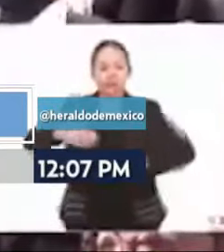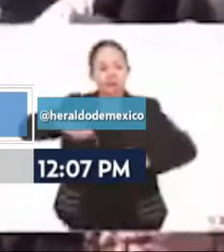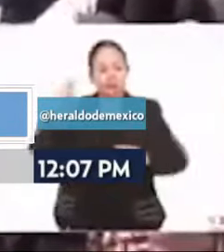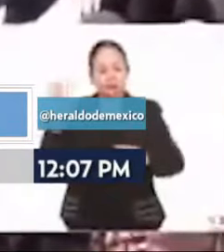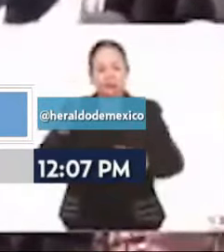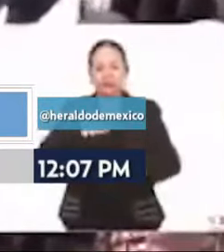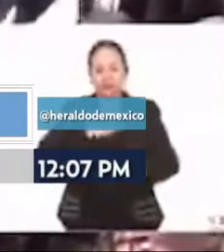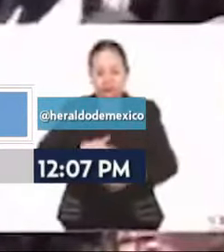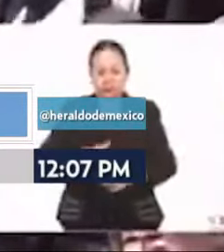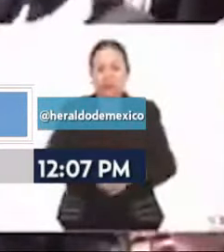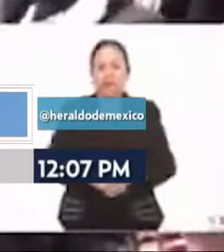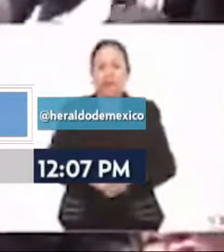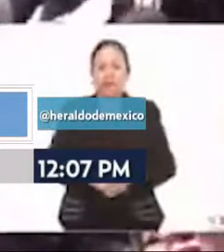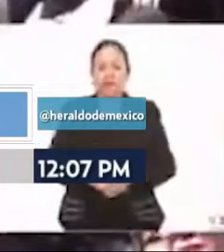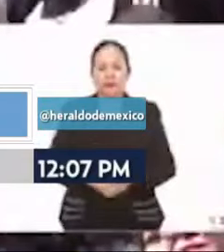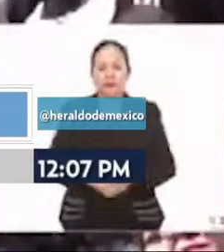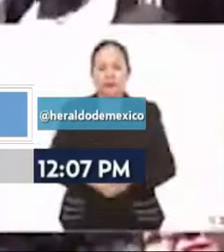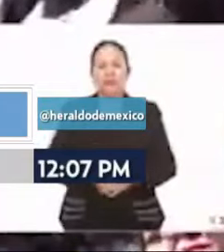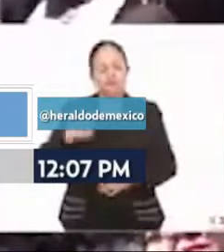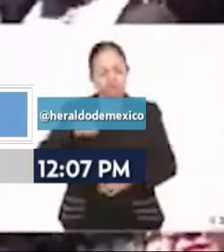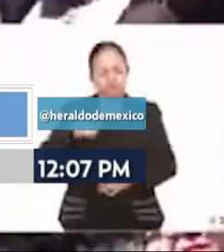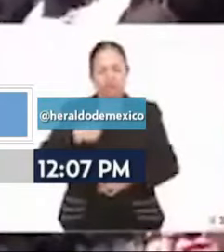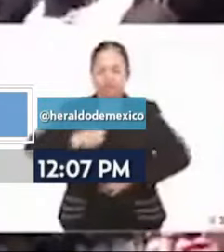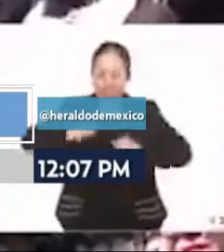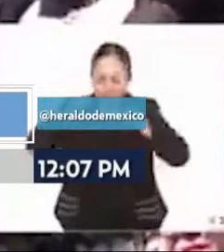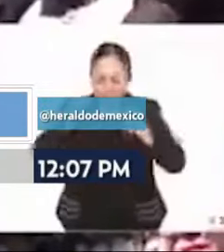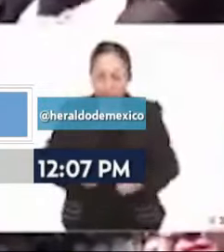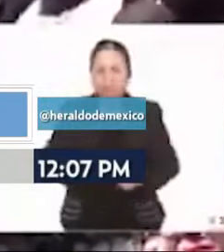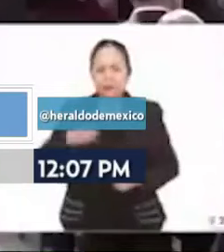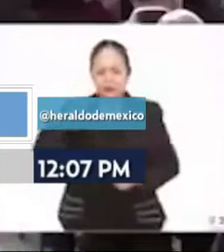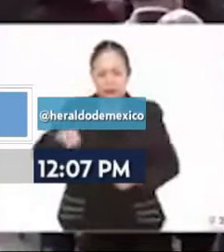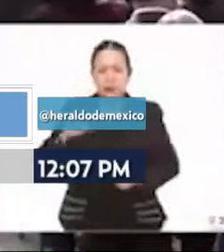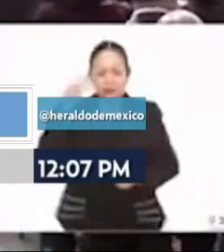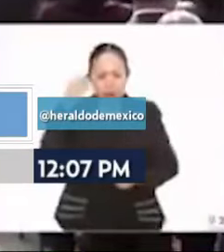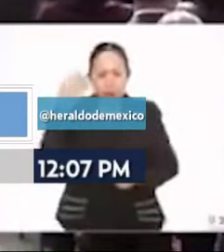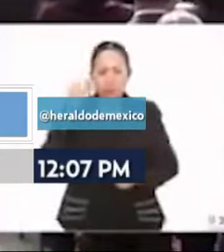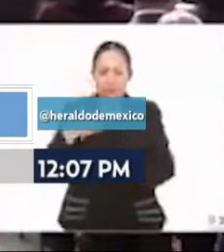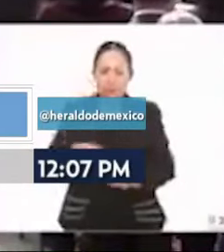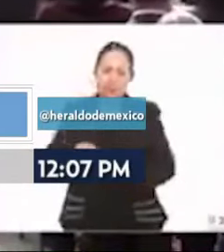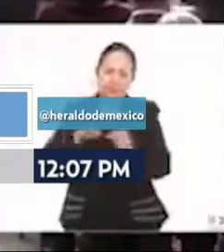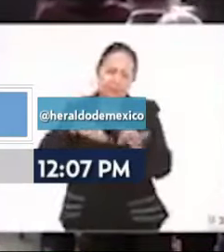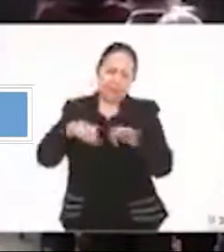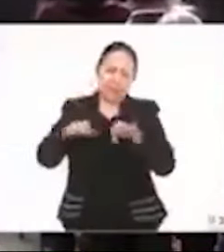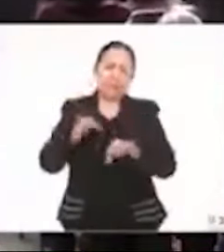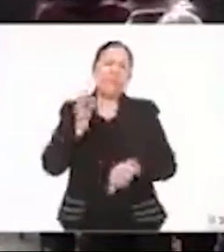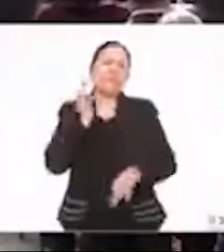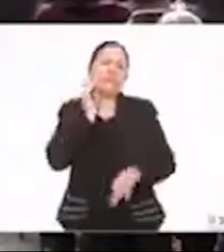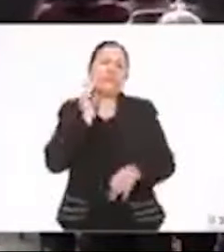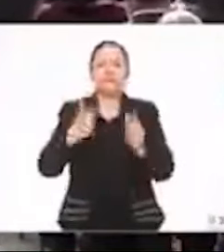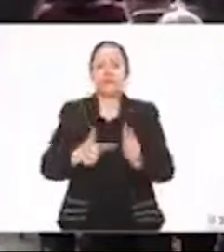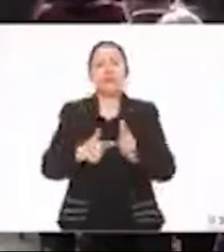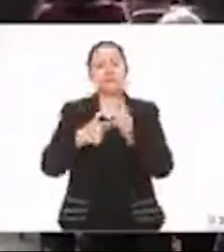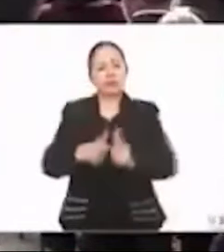comprometido con la justicia. No me cabe la menor duda que durante el tiempo que esté frente a la Fiscalía